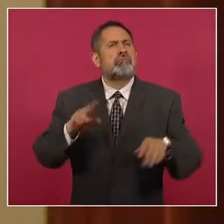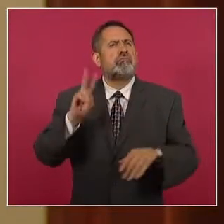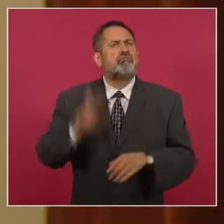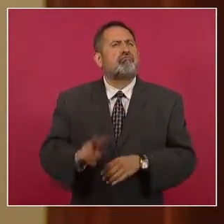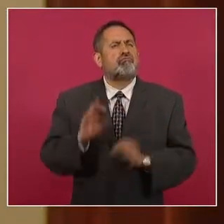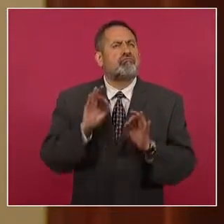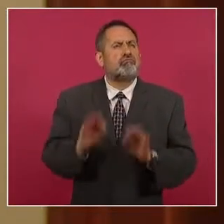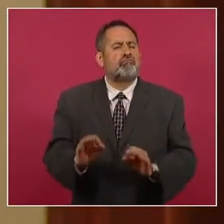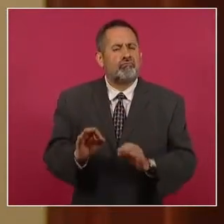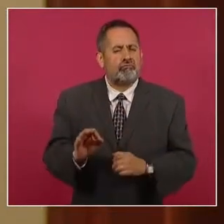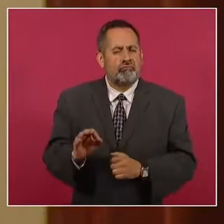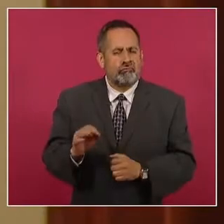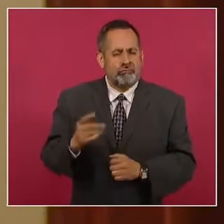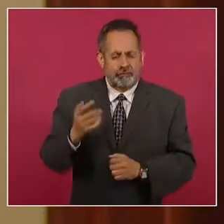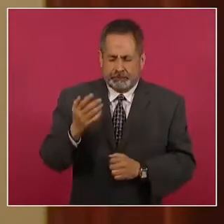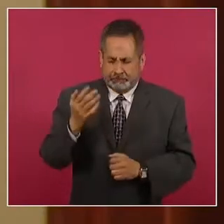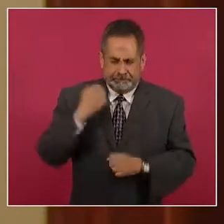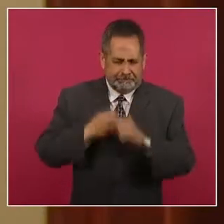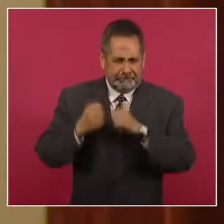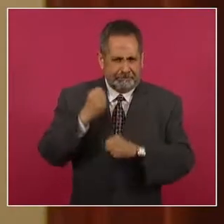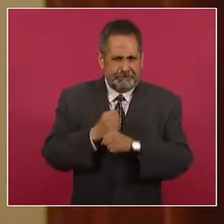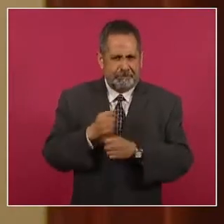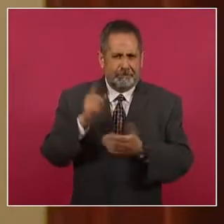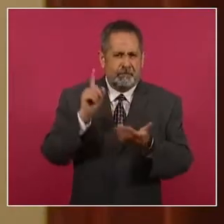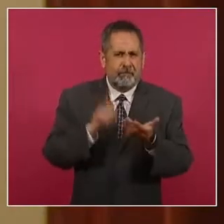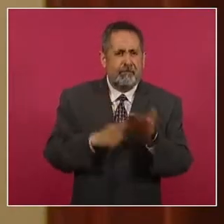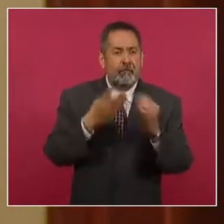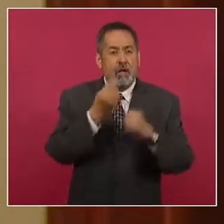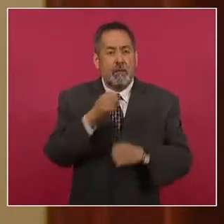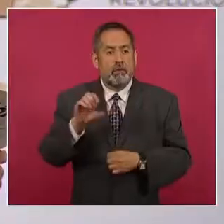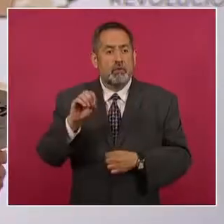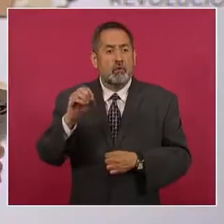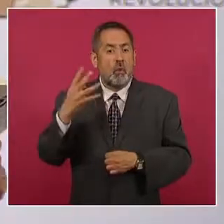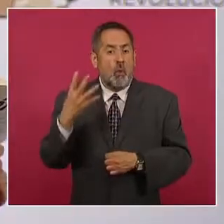noviembre del 1904.